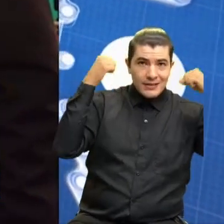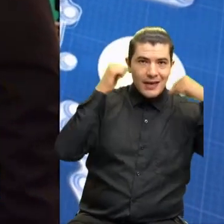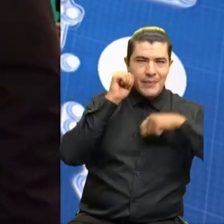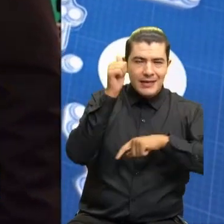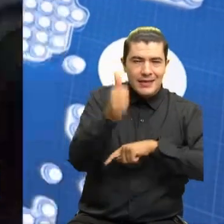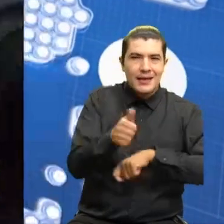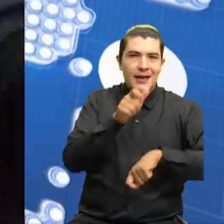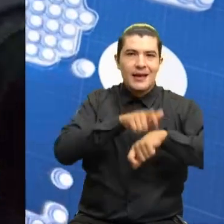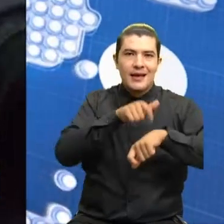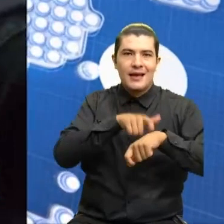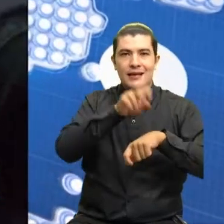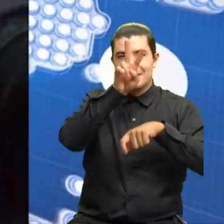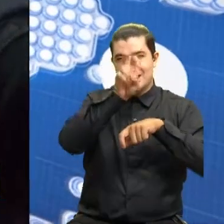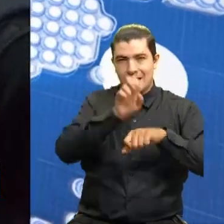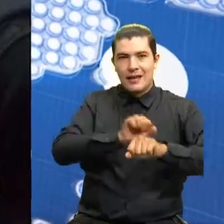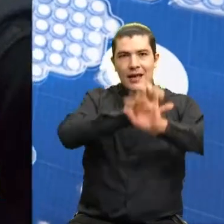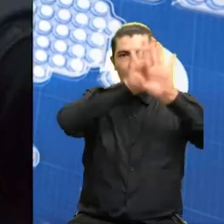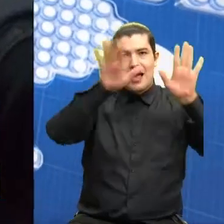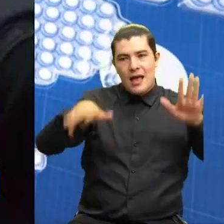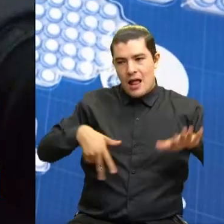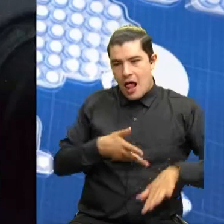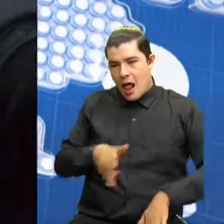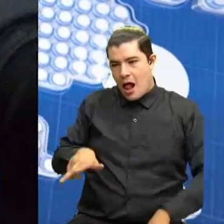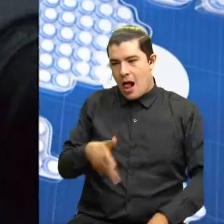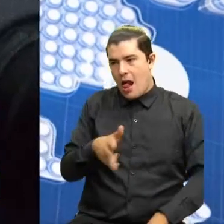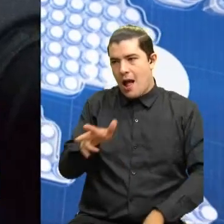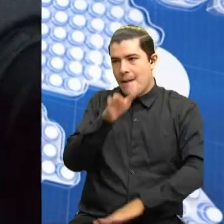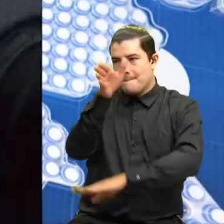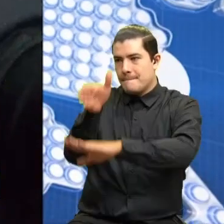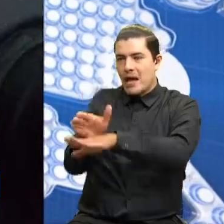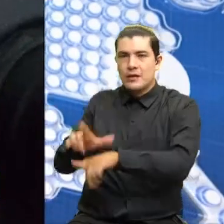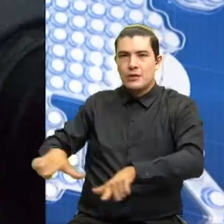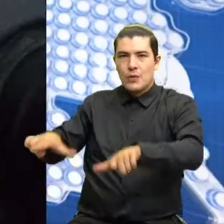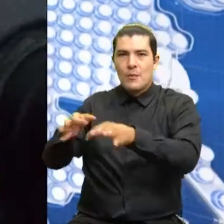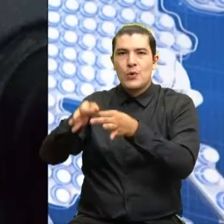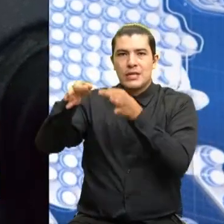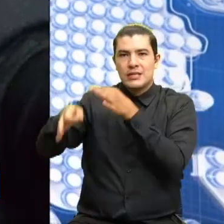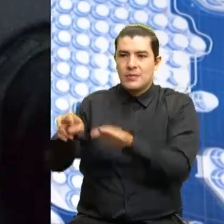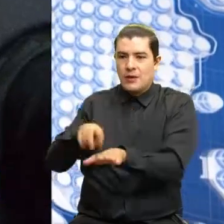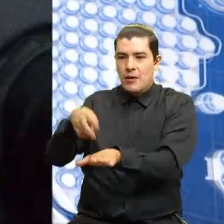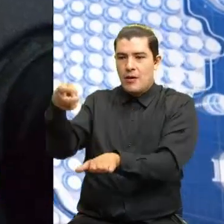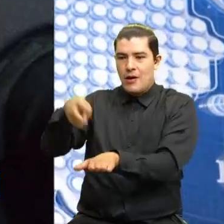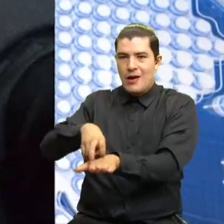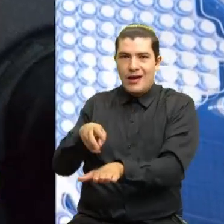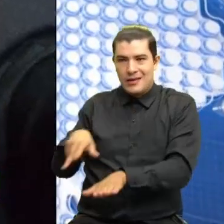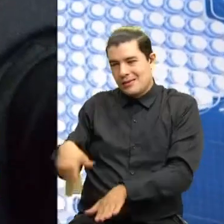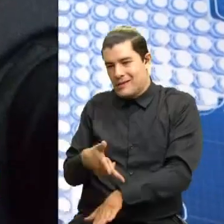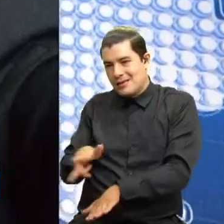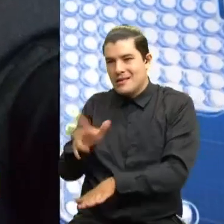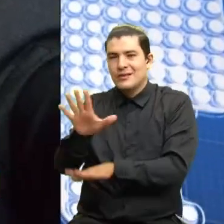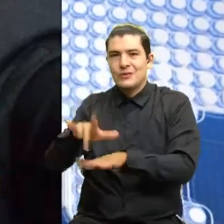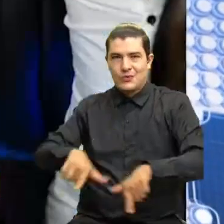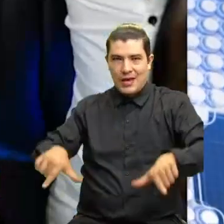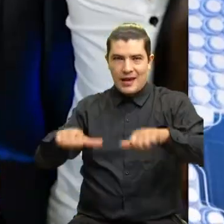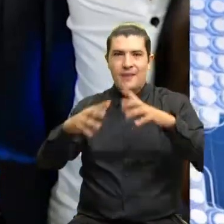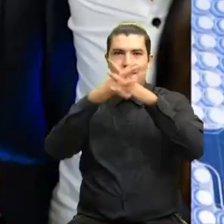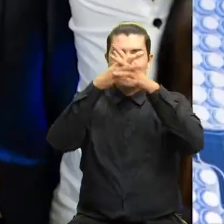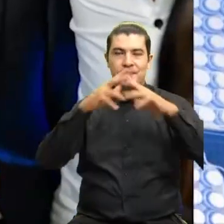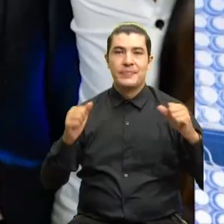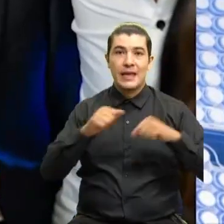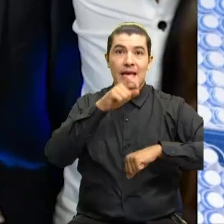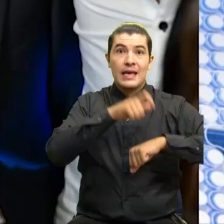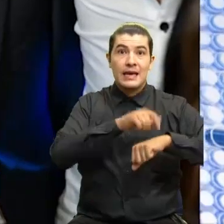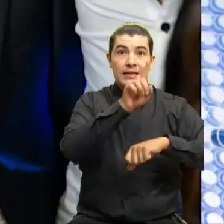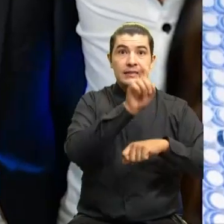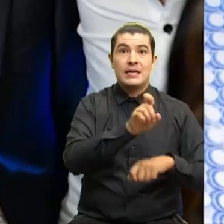a partir de las 7 de la mañana hacia Aratoca, todo el recorrido por el cañón del Chicamocha. A partir de las 6:55